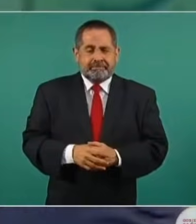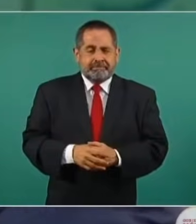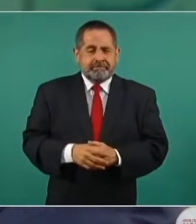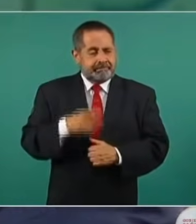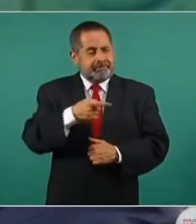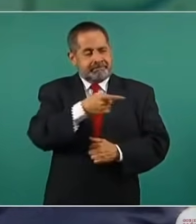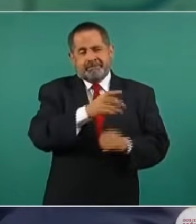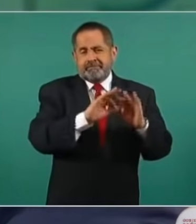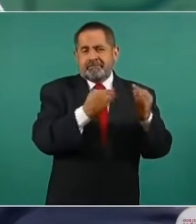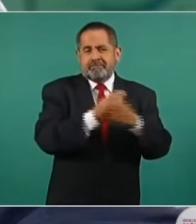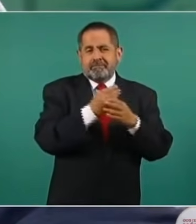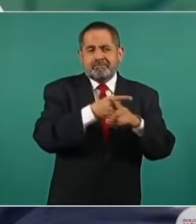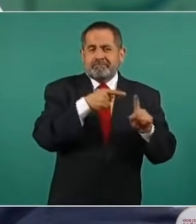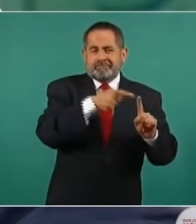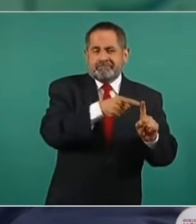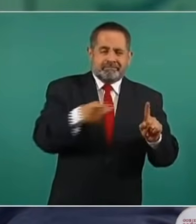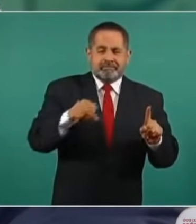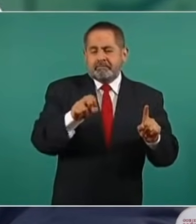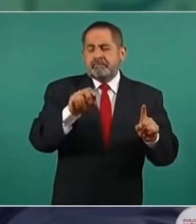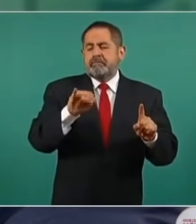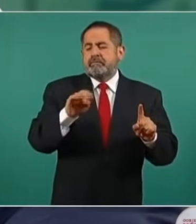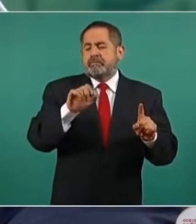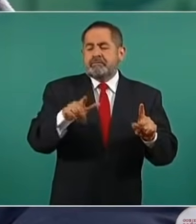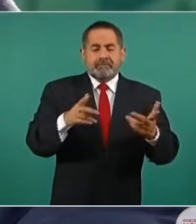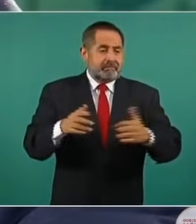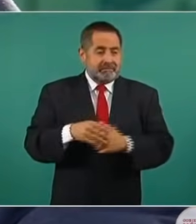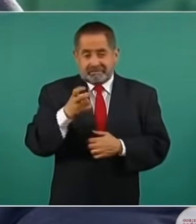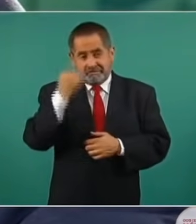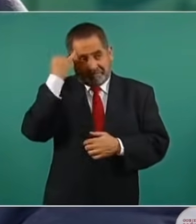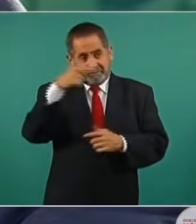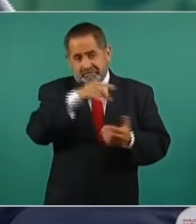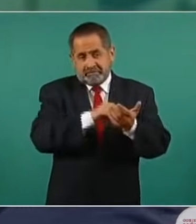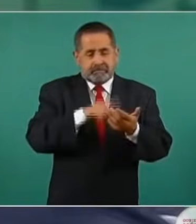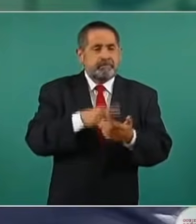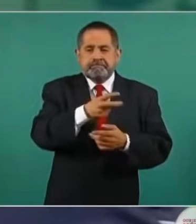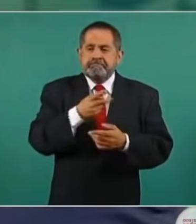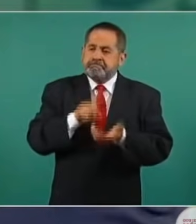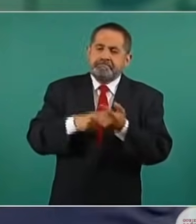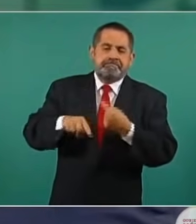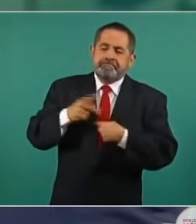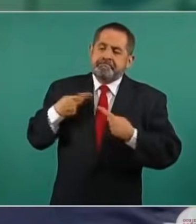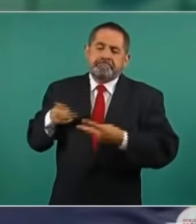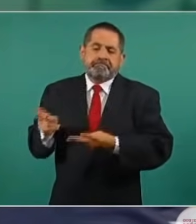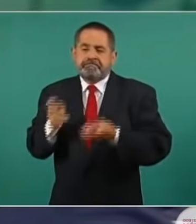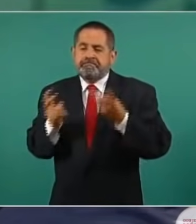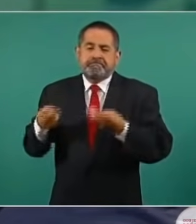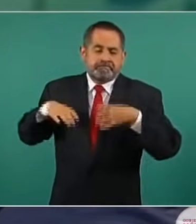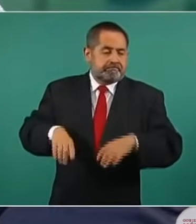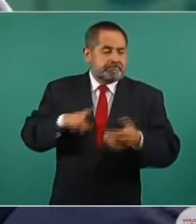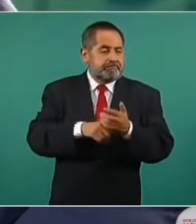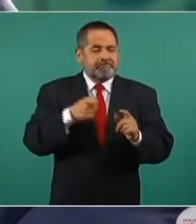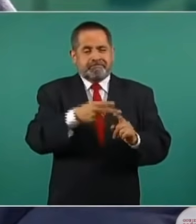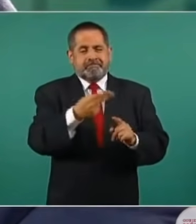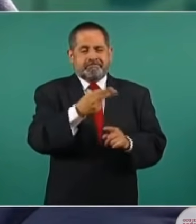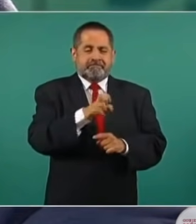Ese es el modelo que acompañó al saqueo neoliberal o